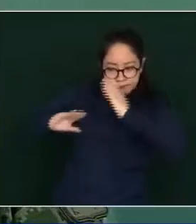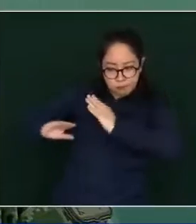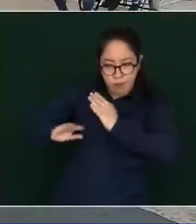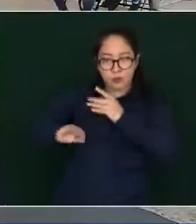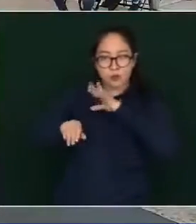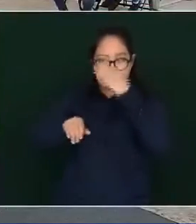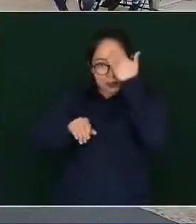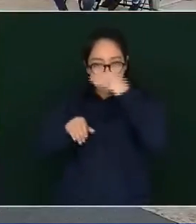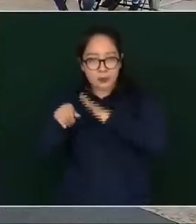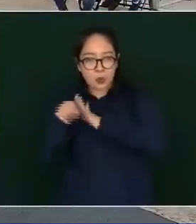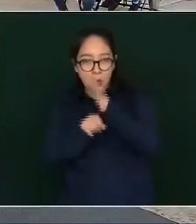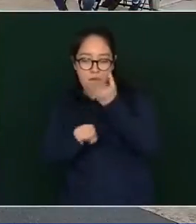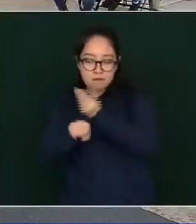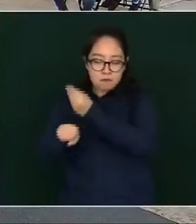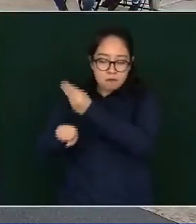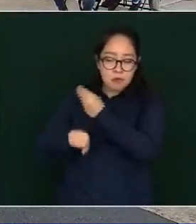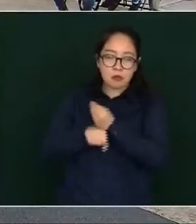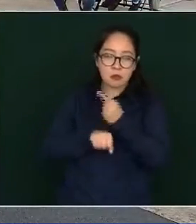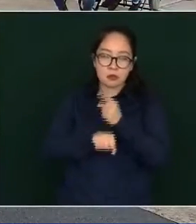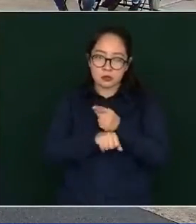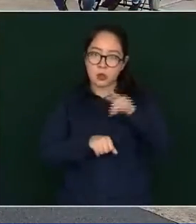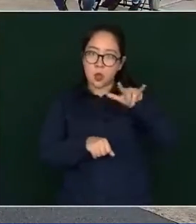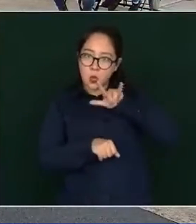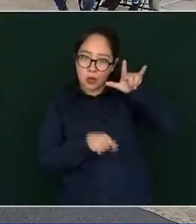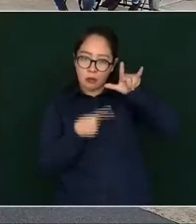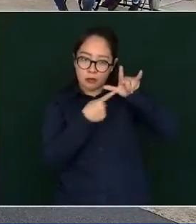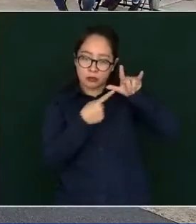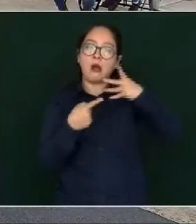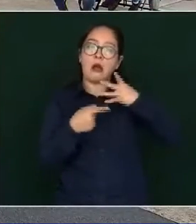mantenimiento que requieren las aeronaves.